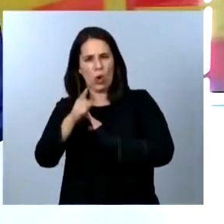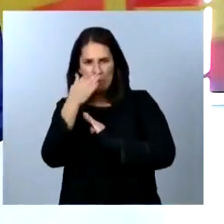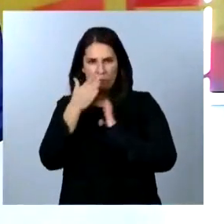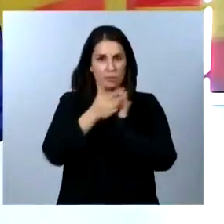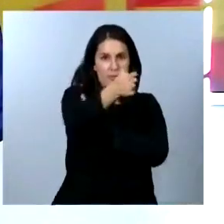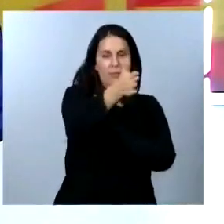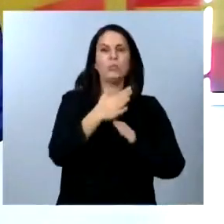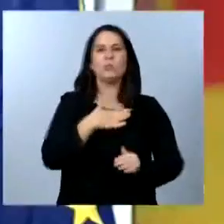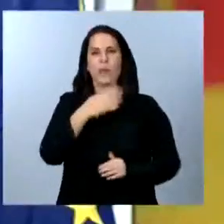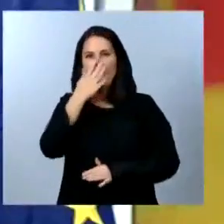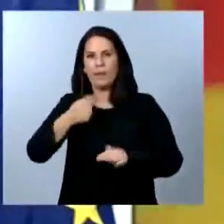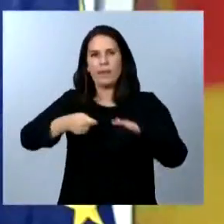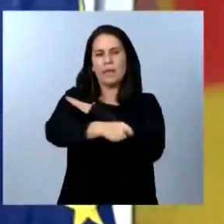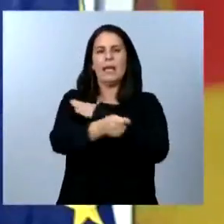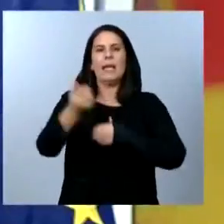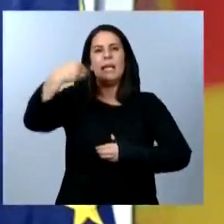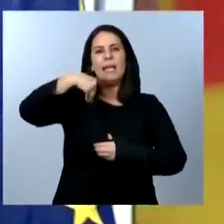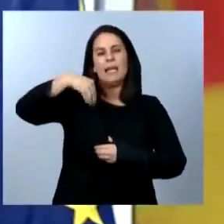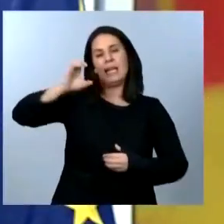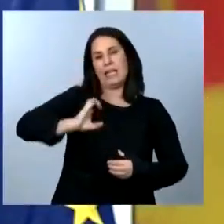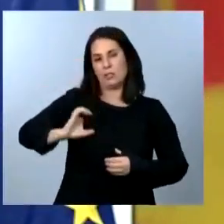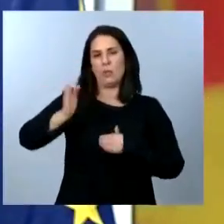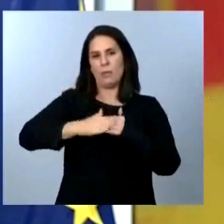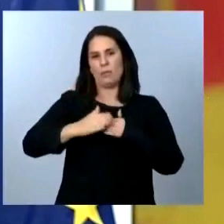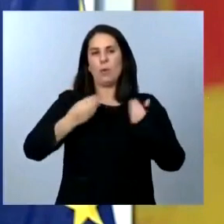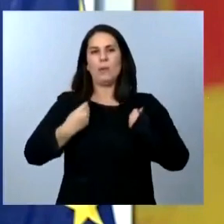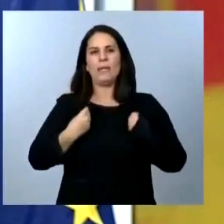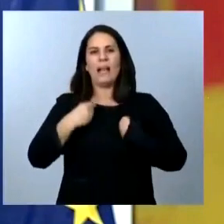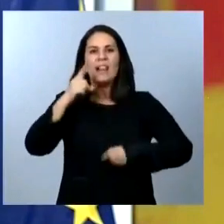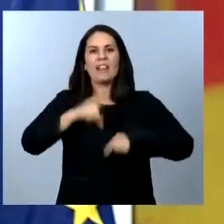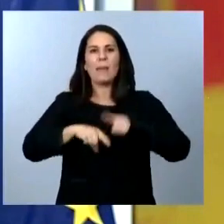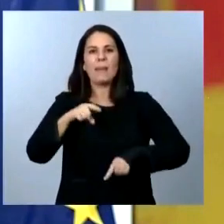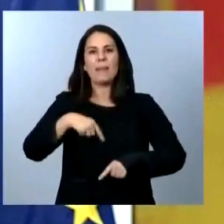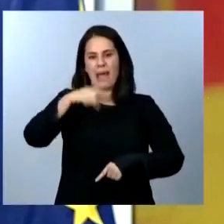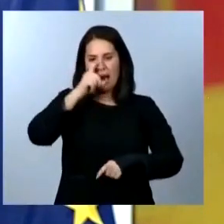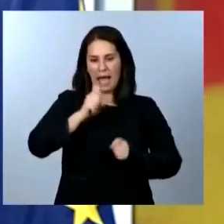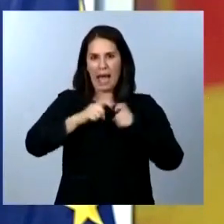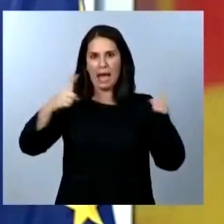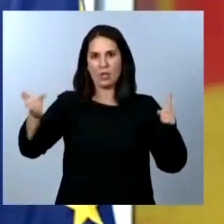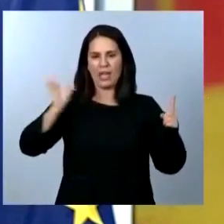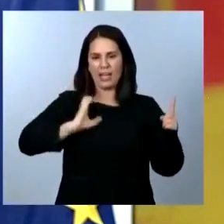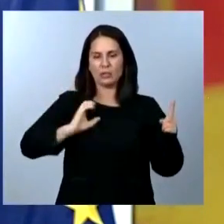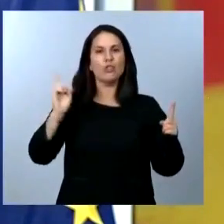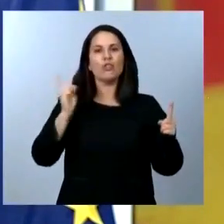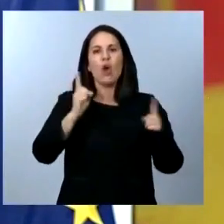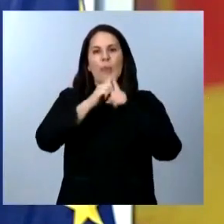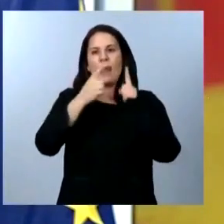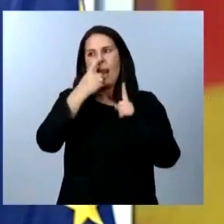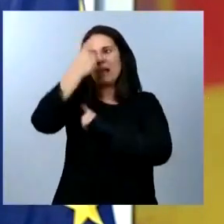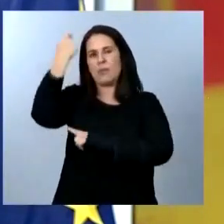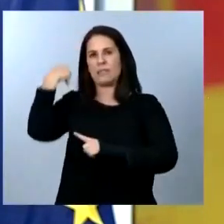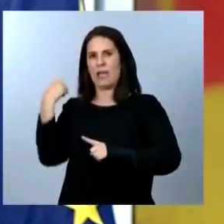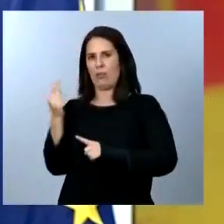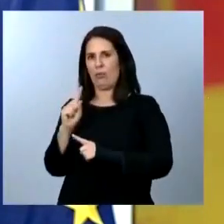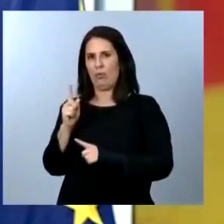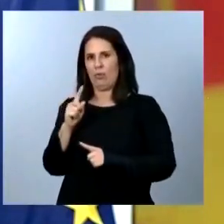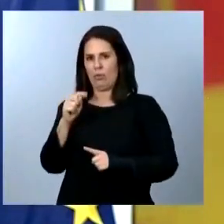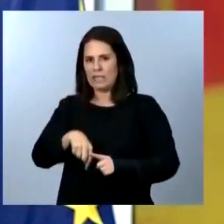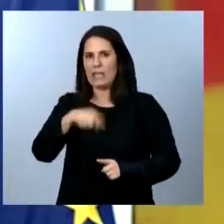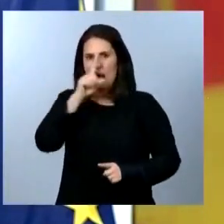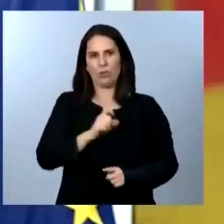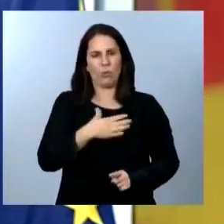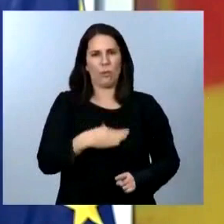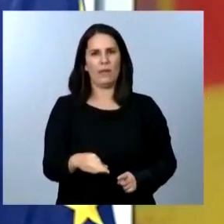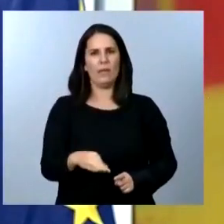ingreso mínimo vital teniendo en cuenta los ingresos del año en curso y no de todo el año anterior, para proteger así a quienes sufran una